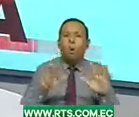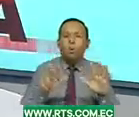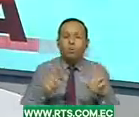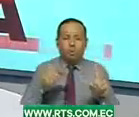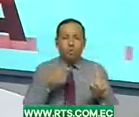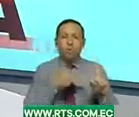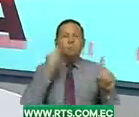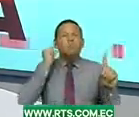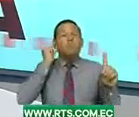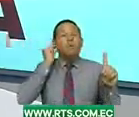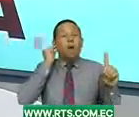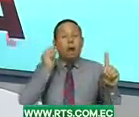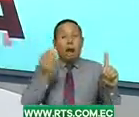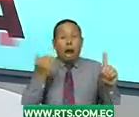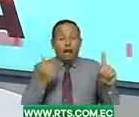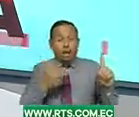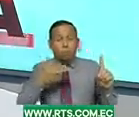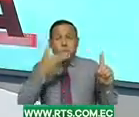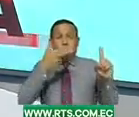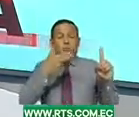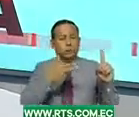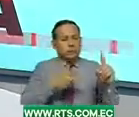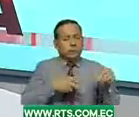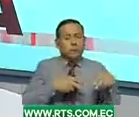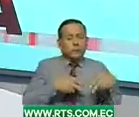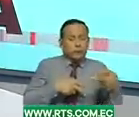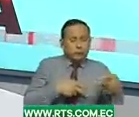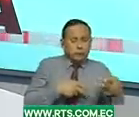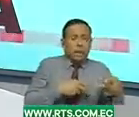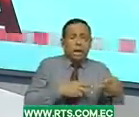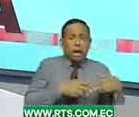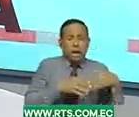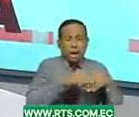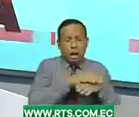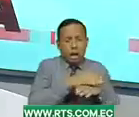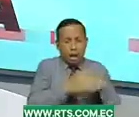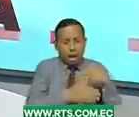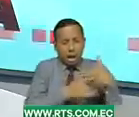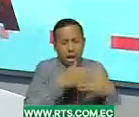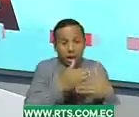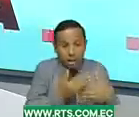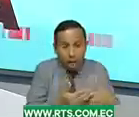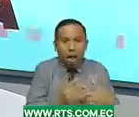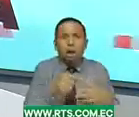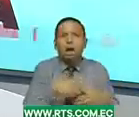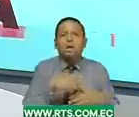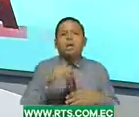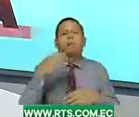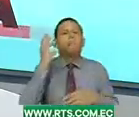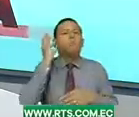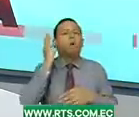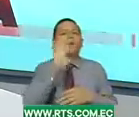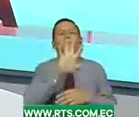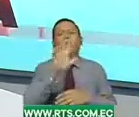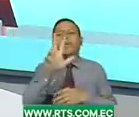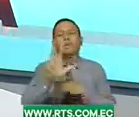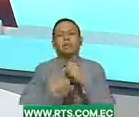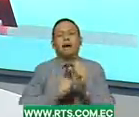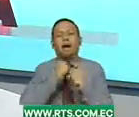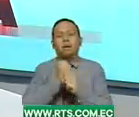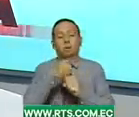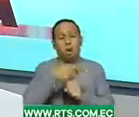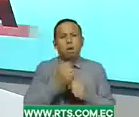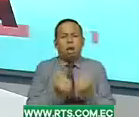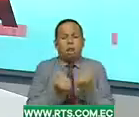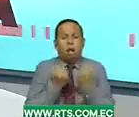estilo sicariato, una mujer de 53 años de edad murió tras ser acribillada en el exterior de un centro de